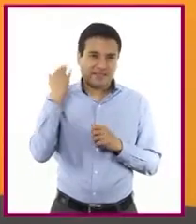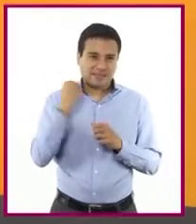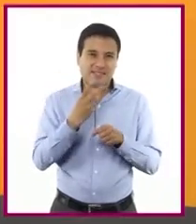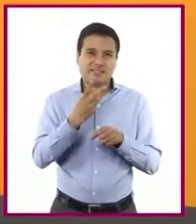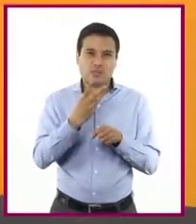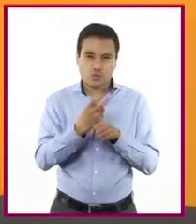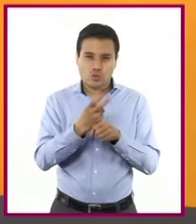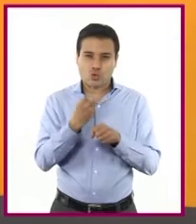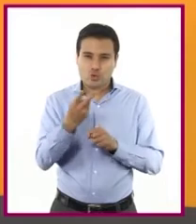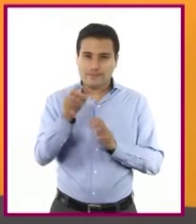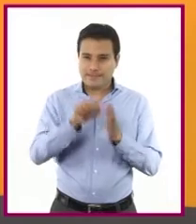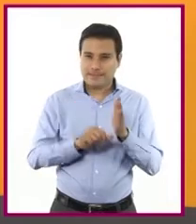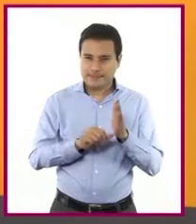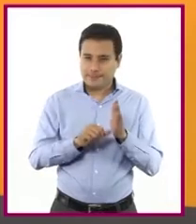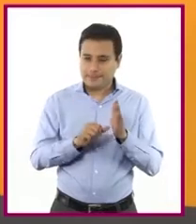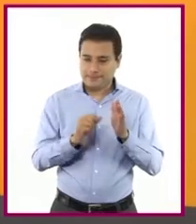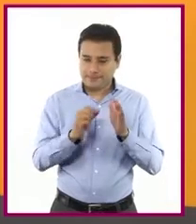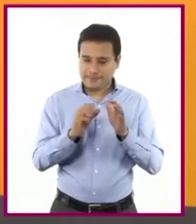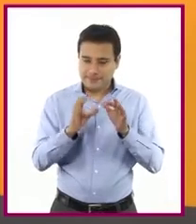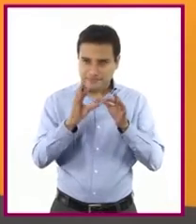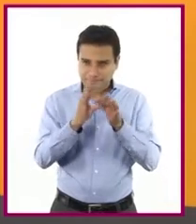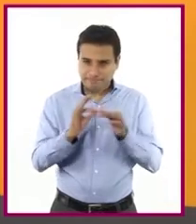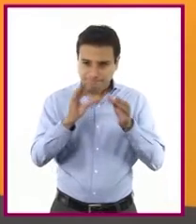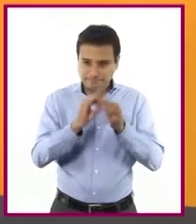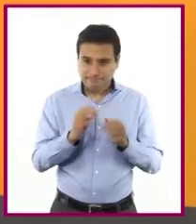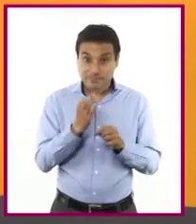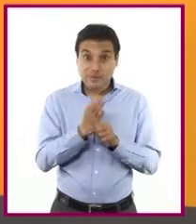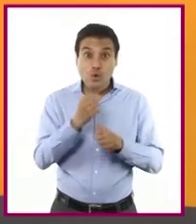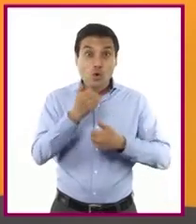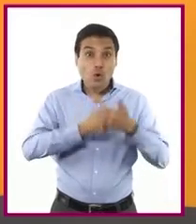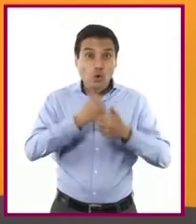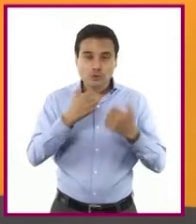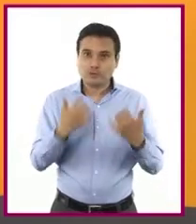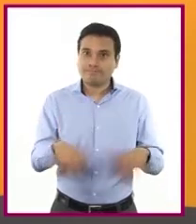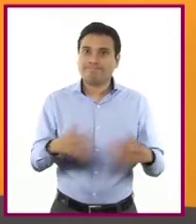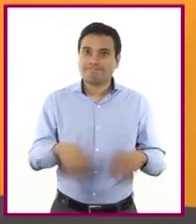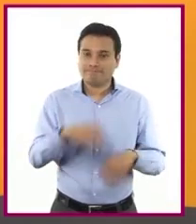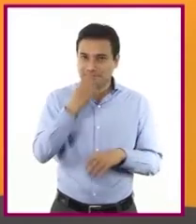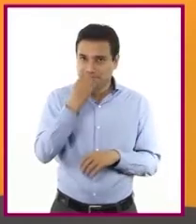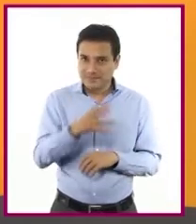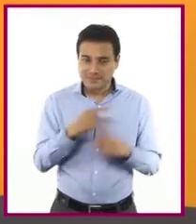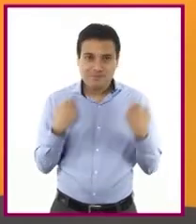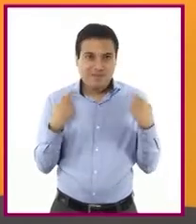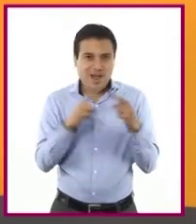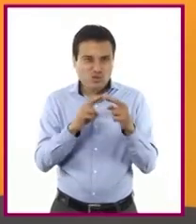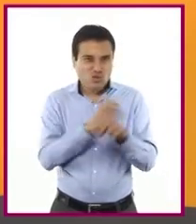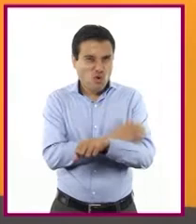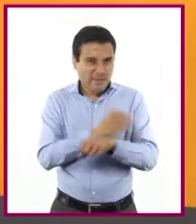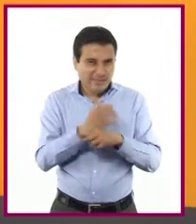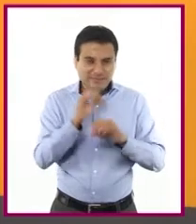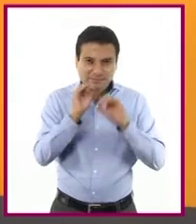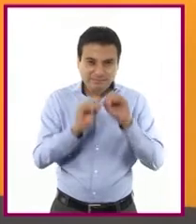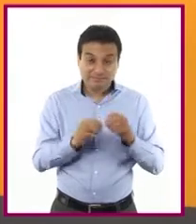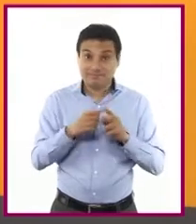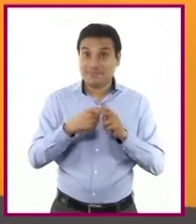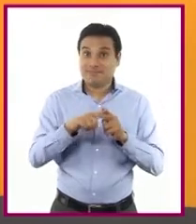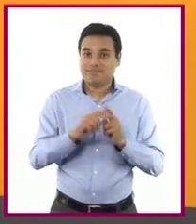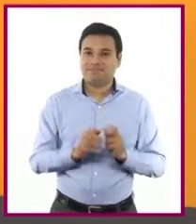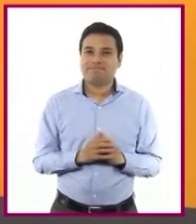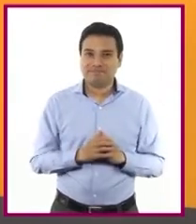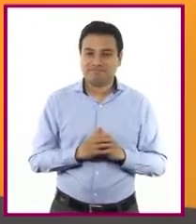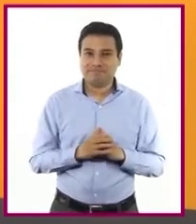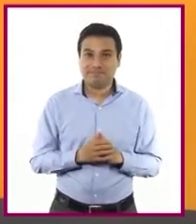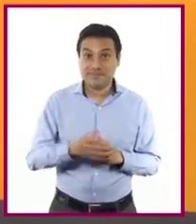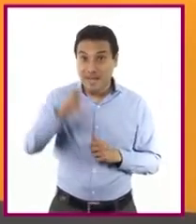trimestre. Y lo haremos a través de un emocionante concurso que han preparado sus maestros y compañeros. ¡Iniciemos! ¡Aprende